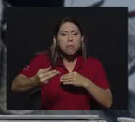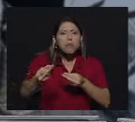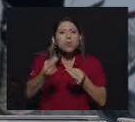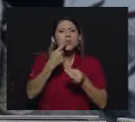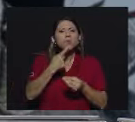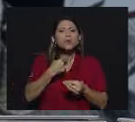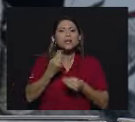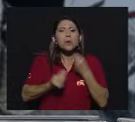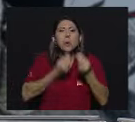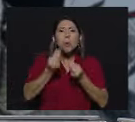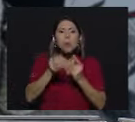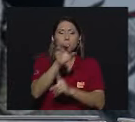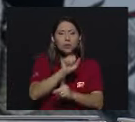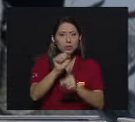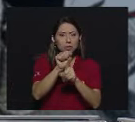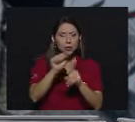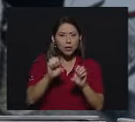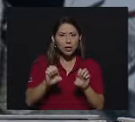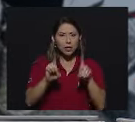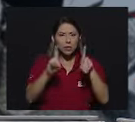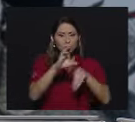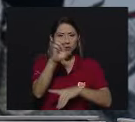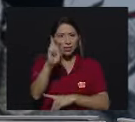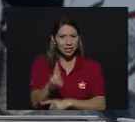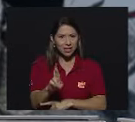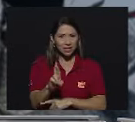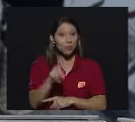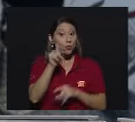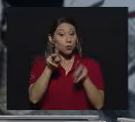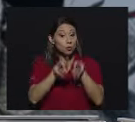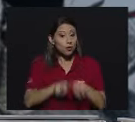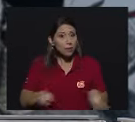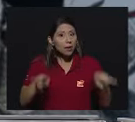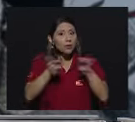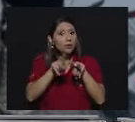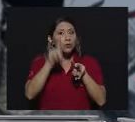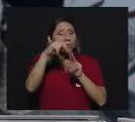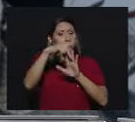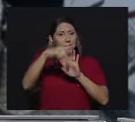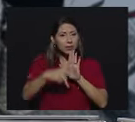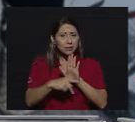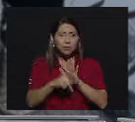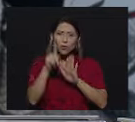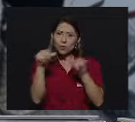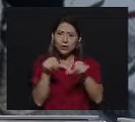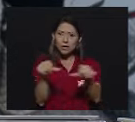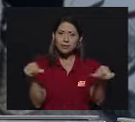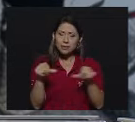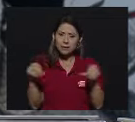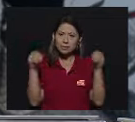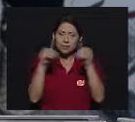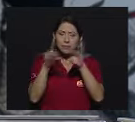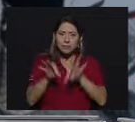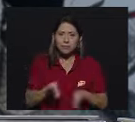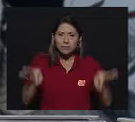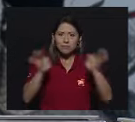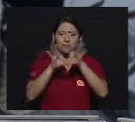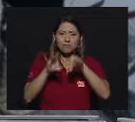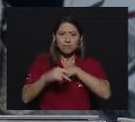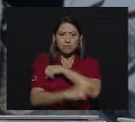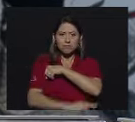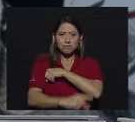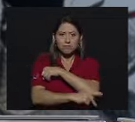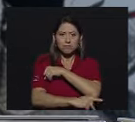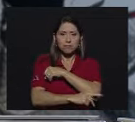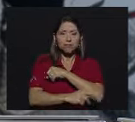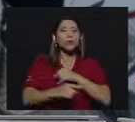está la situación de la educación en Costa Rica, uno de nuestros valores, de nuestros principios, de nuestras áreas más importantes en el